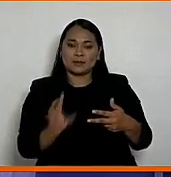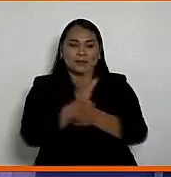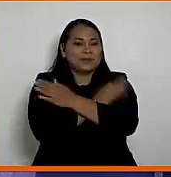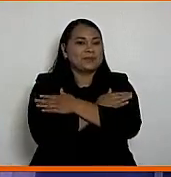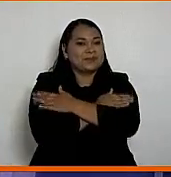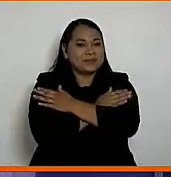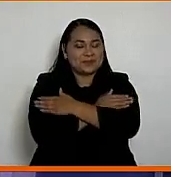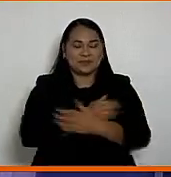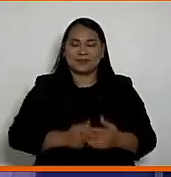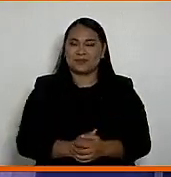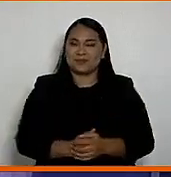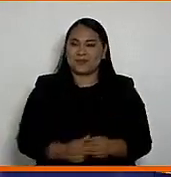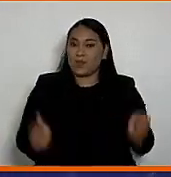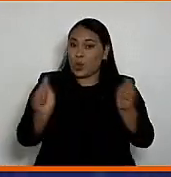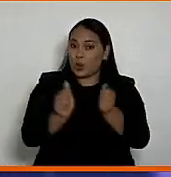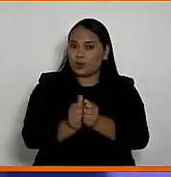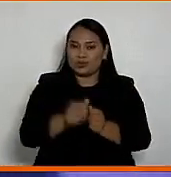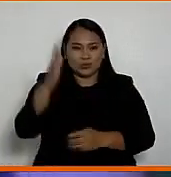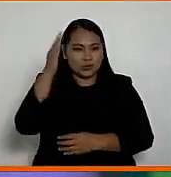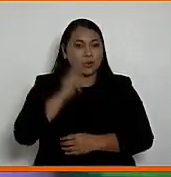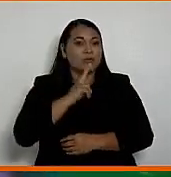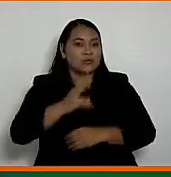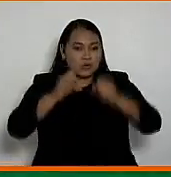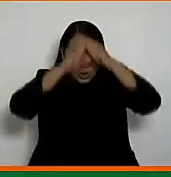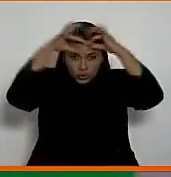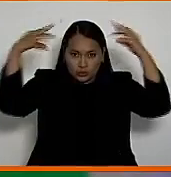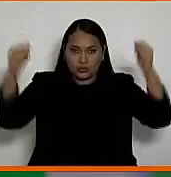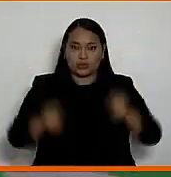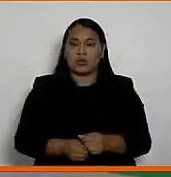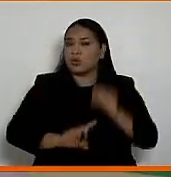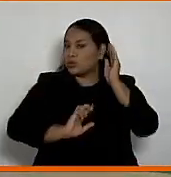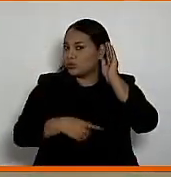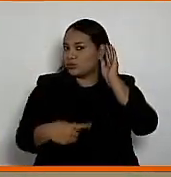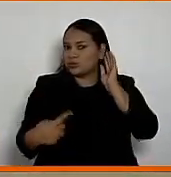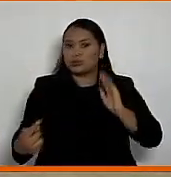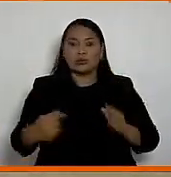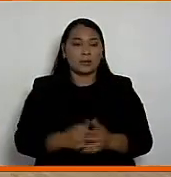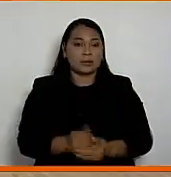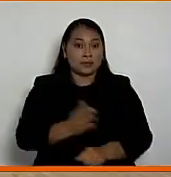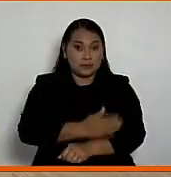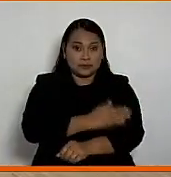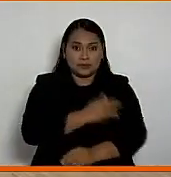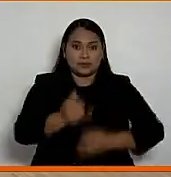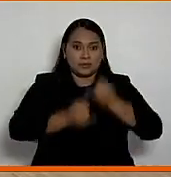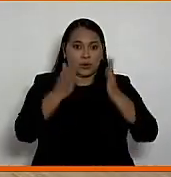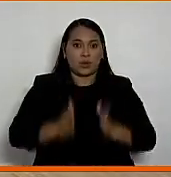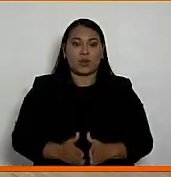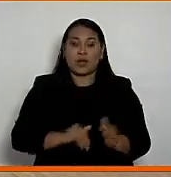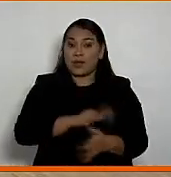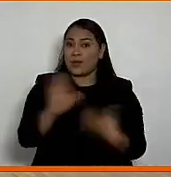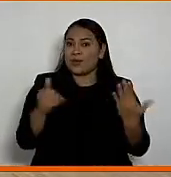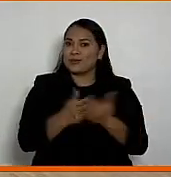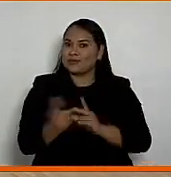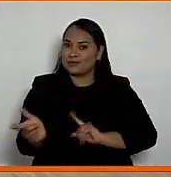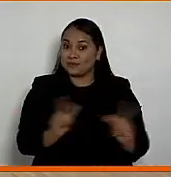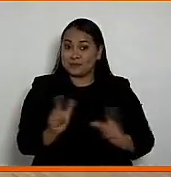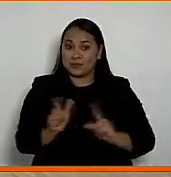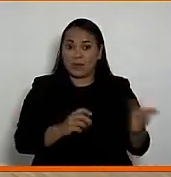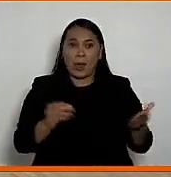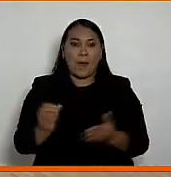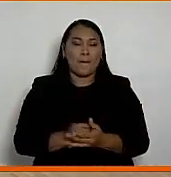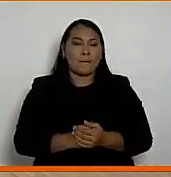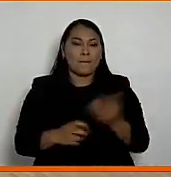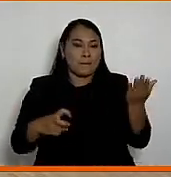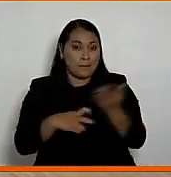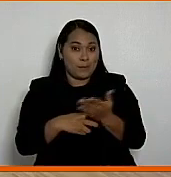felicidades. Acompáñame a hacer de tus sueños una realidad junto a Diaria. Pero antes, querido jugador, espero ya tengas tu boleto para asistir al concierto de Bad